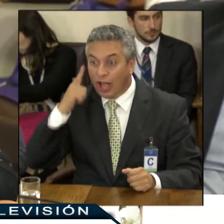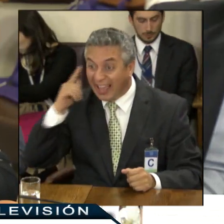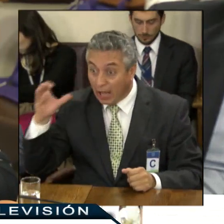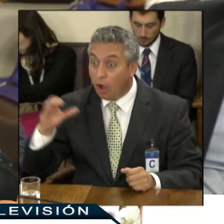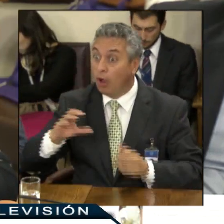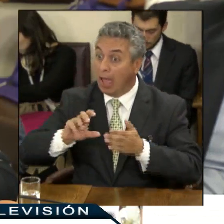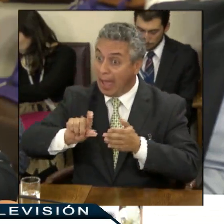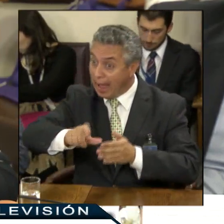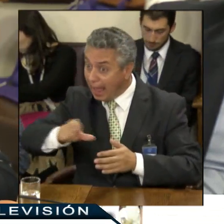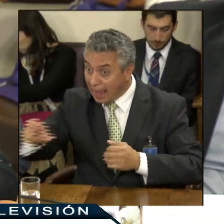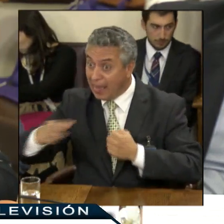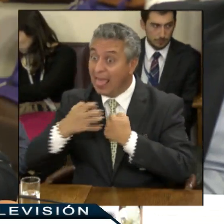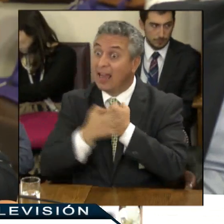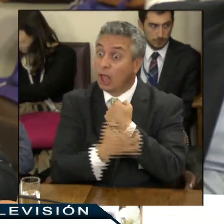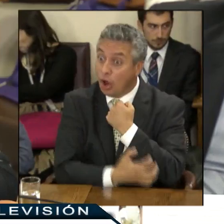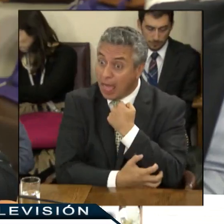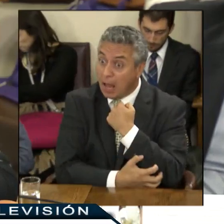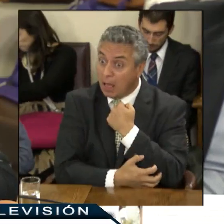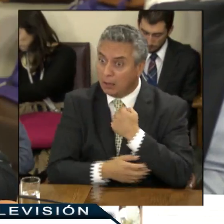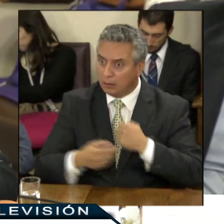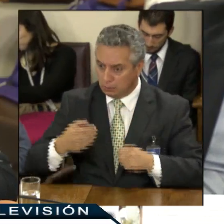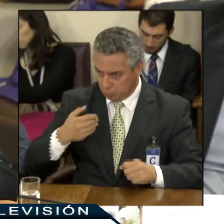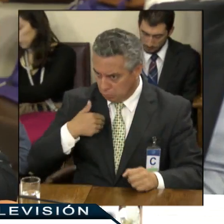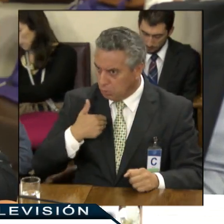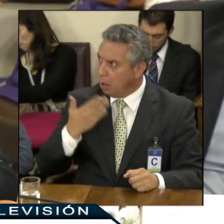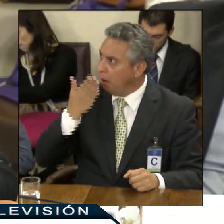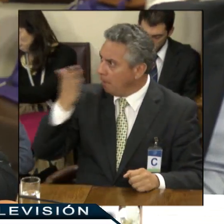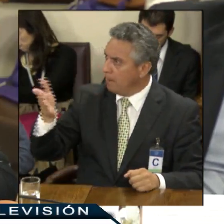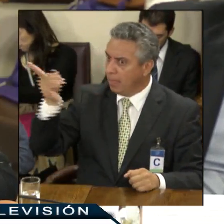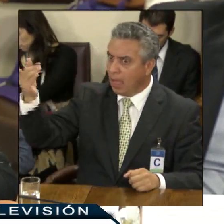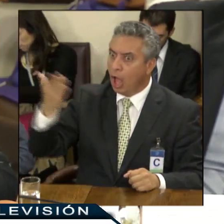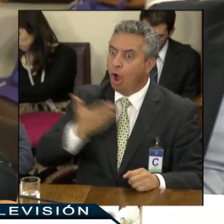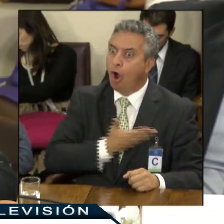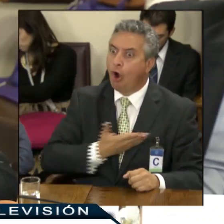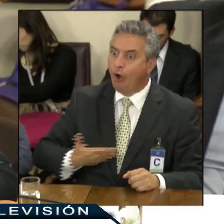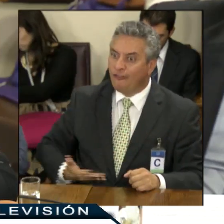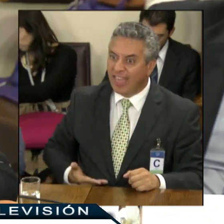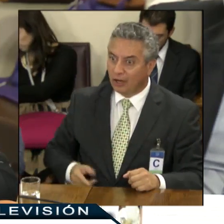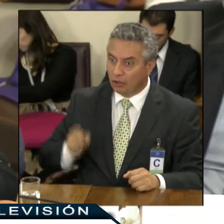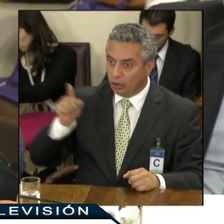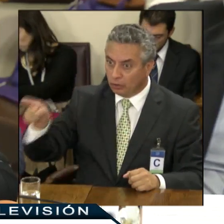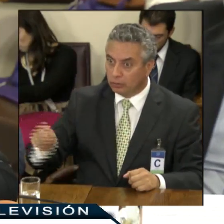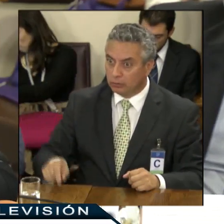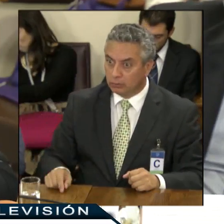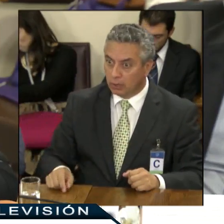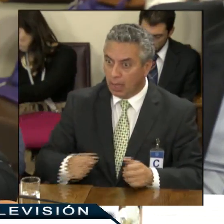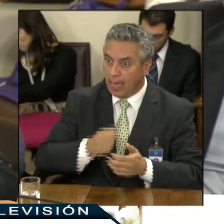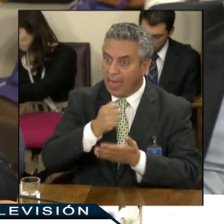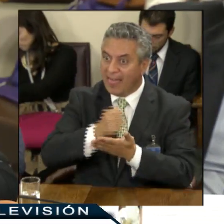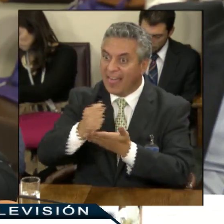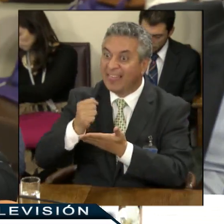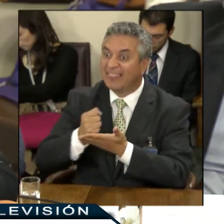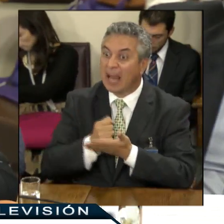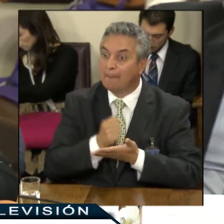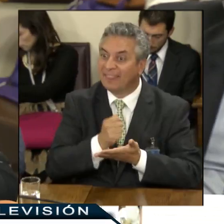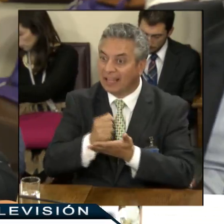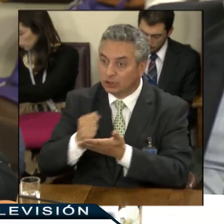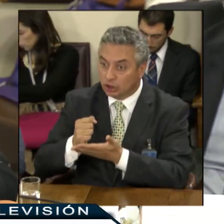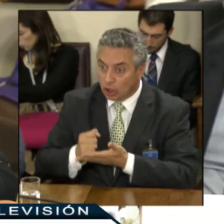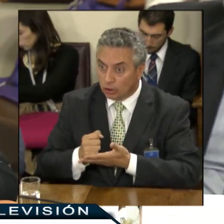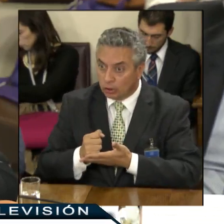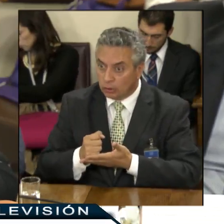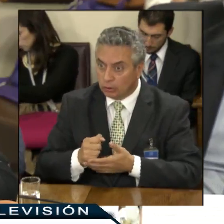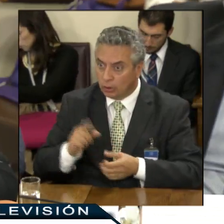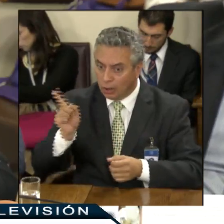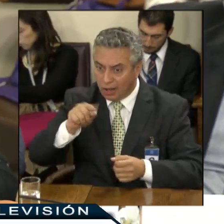regionales yo le pediría un esfuerzo al gobierno pero no aquí en la tramitación no No